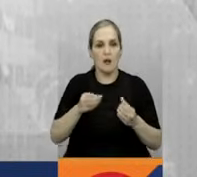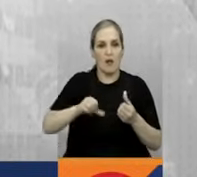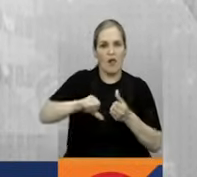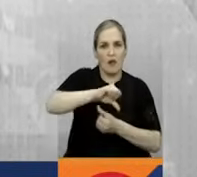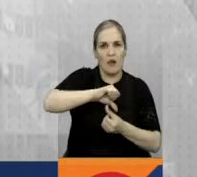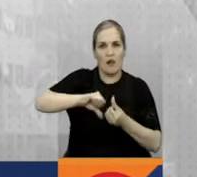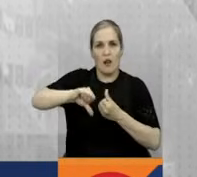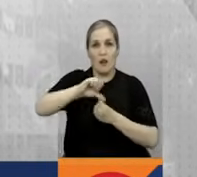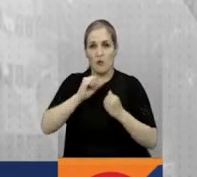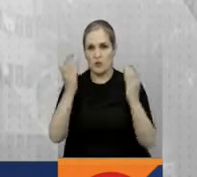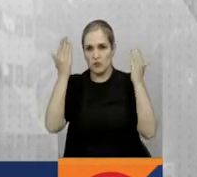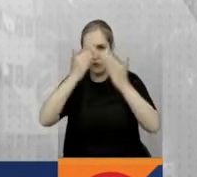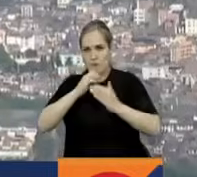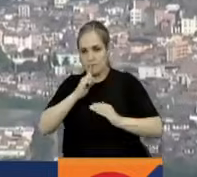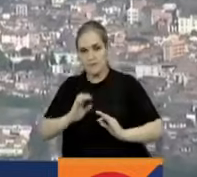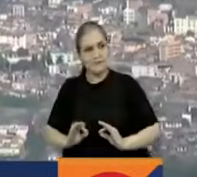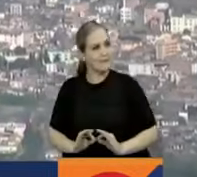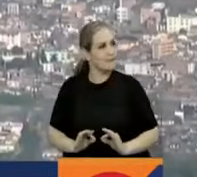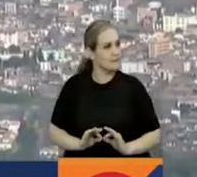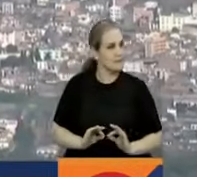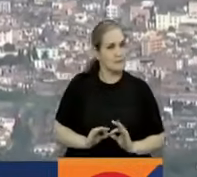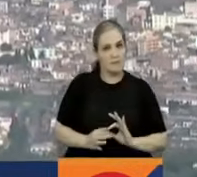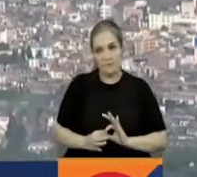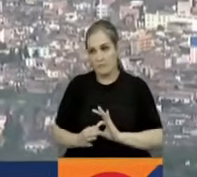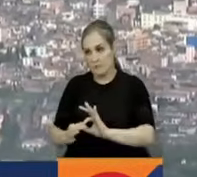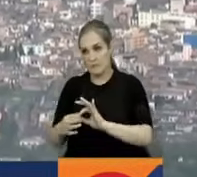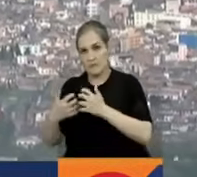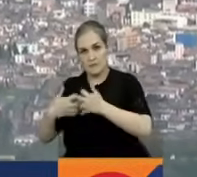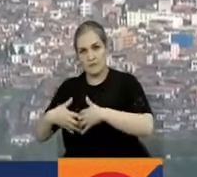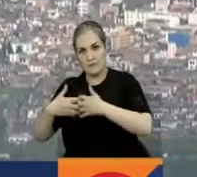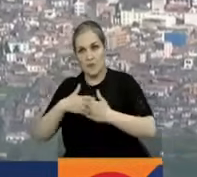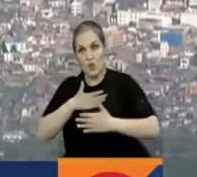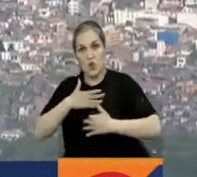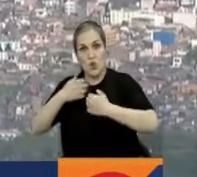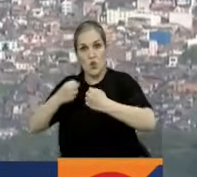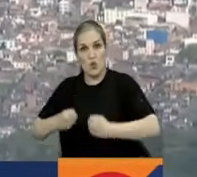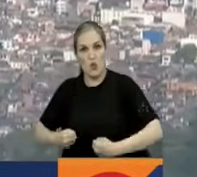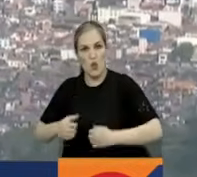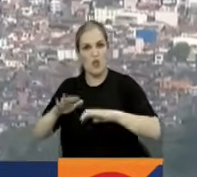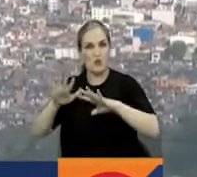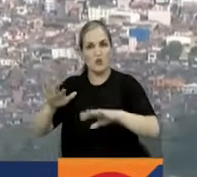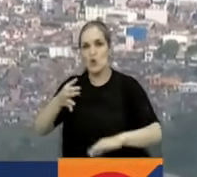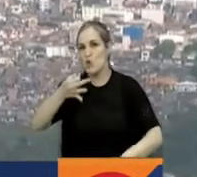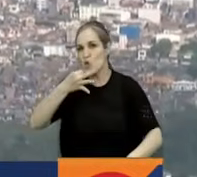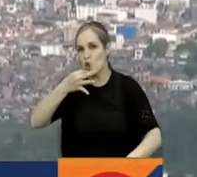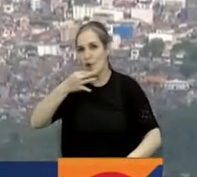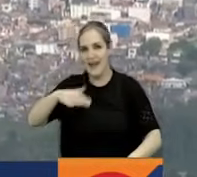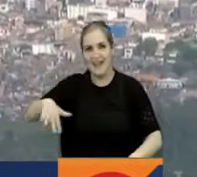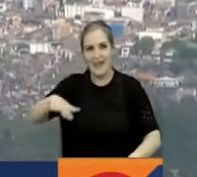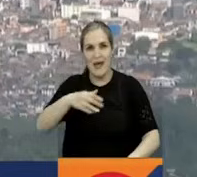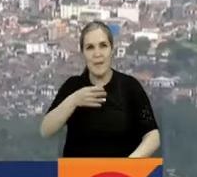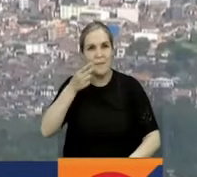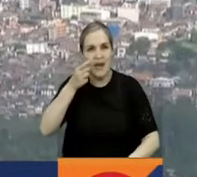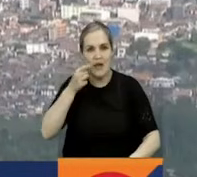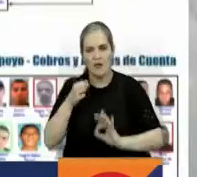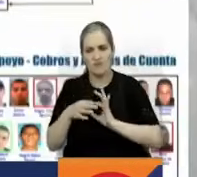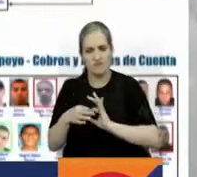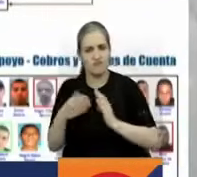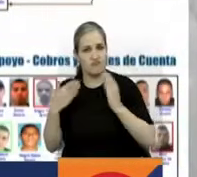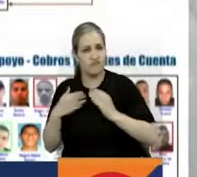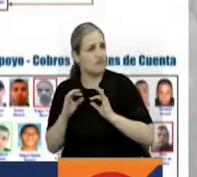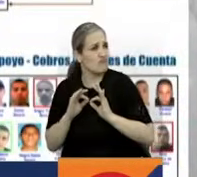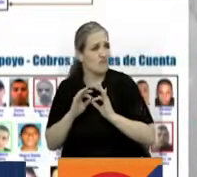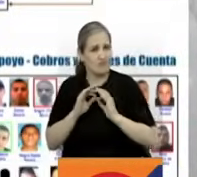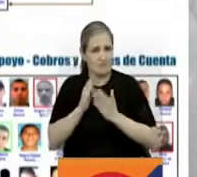bajo perfil posible como un reconocido empresario y dueño de varias cadenas de droguerías de la ciudad de Pereira.